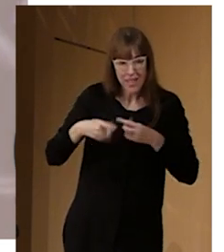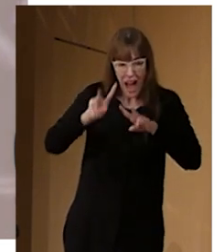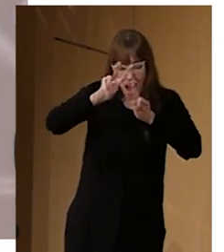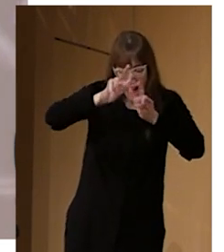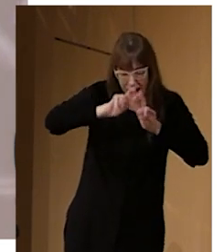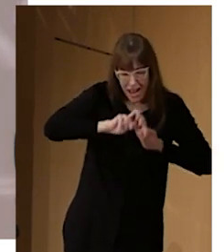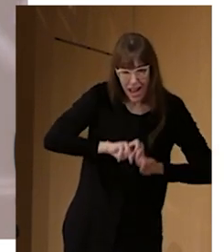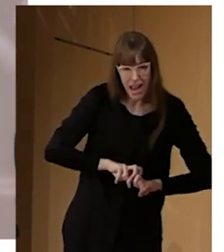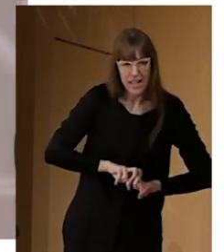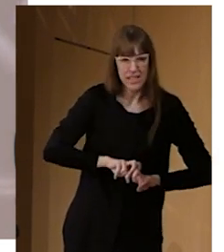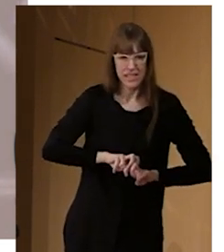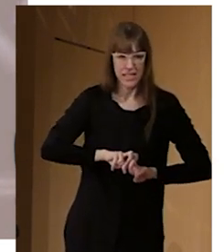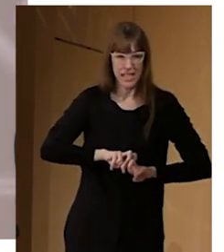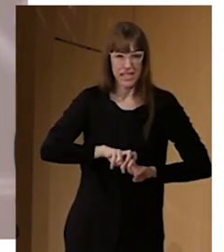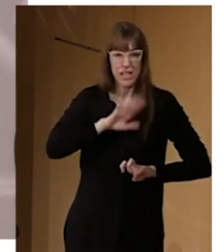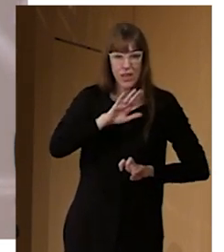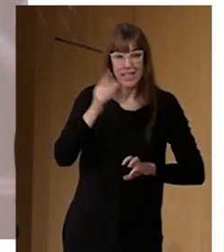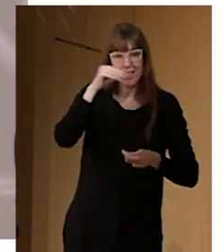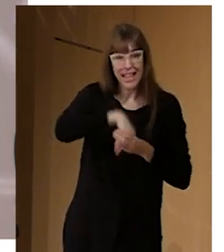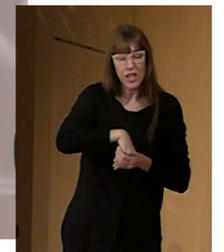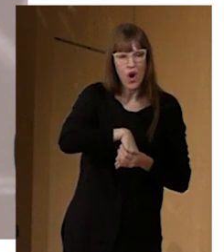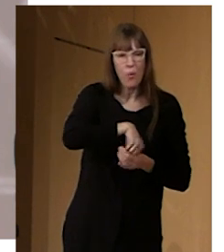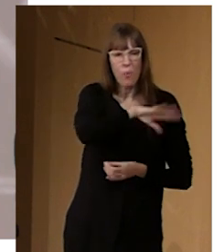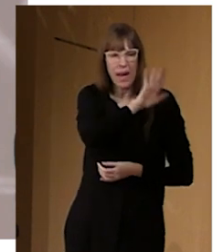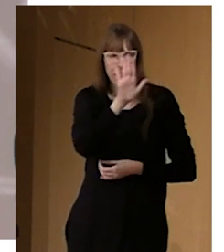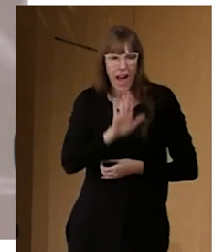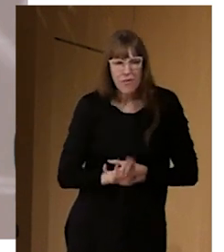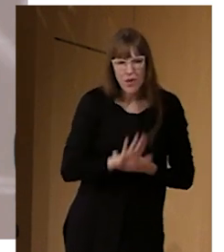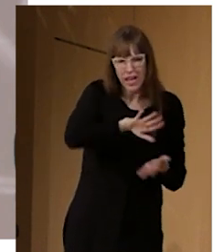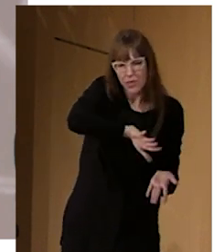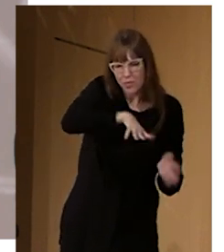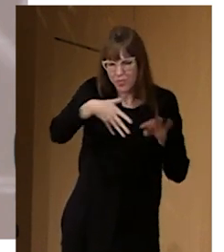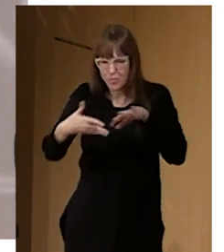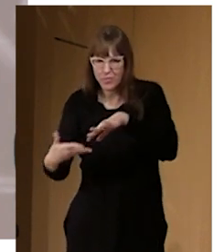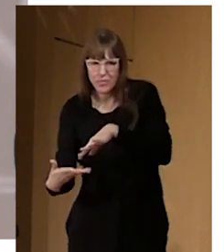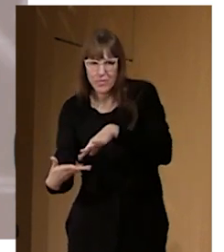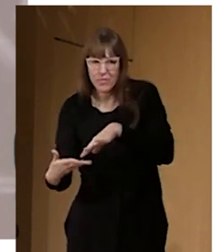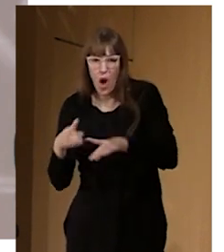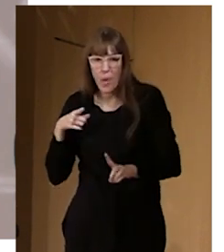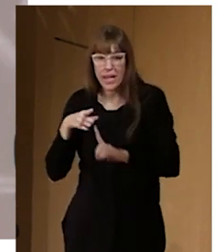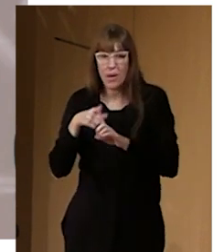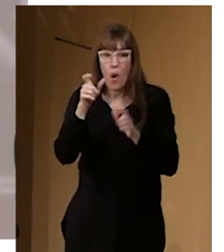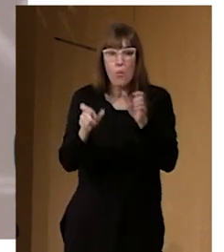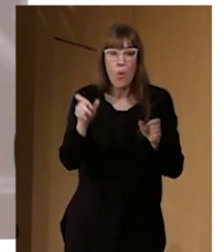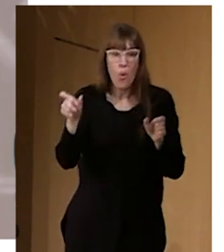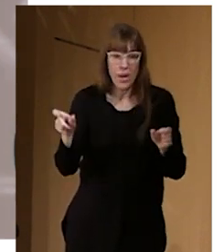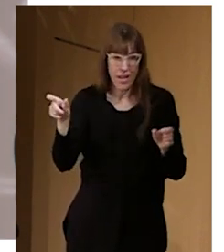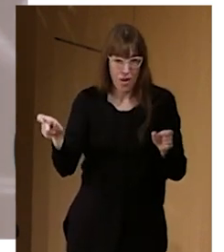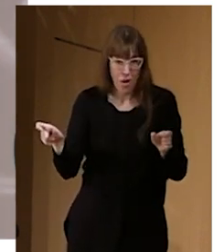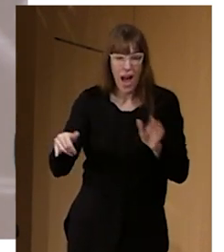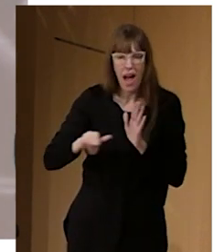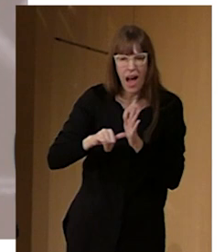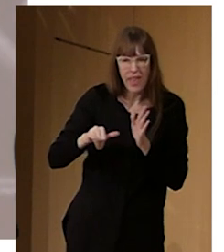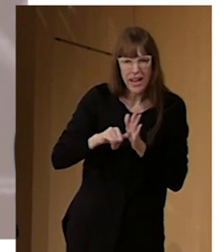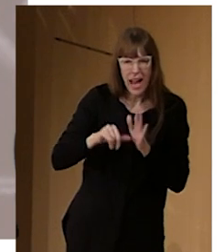de de metáforas y de analogías para aproximar al público las características eh más significativas insisto del lenguaje musical